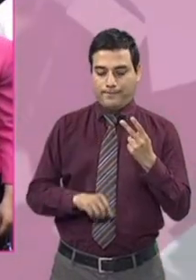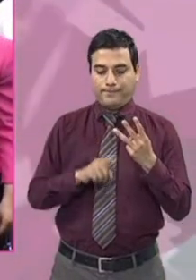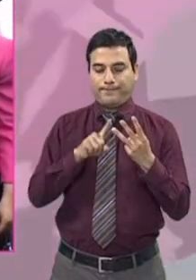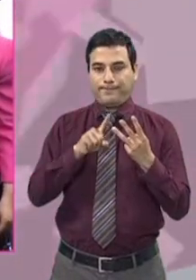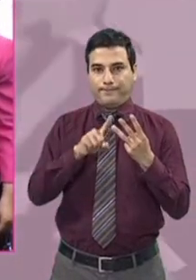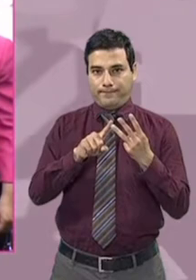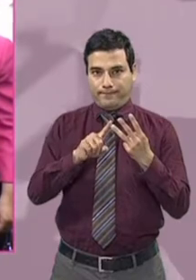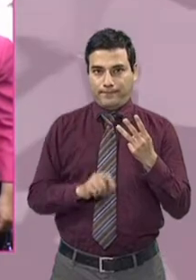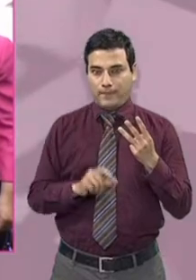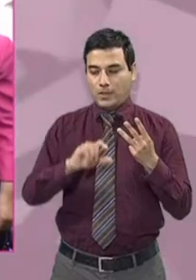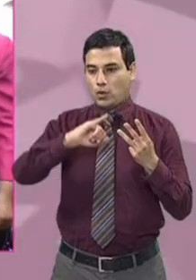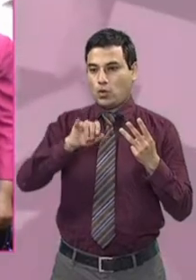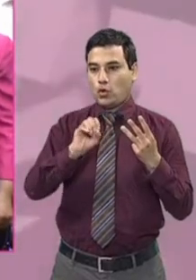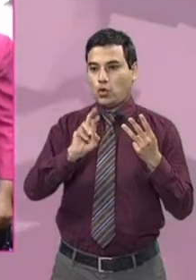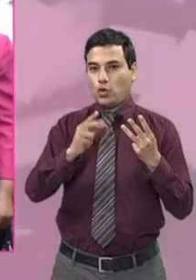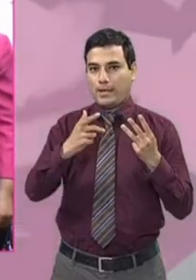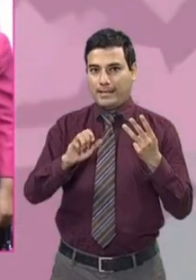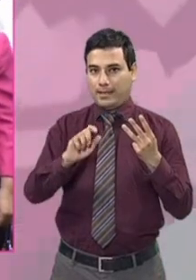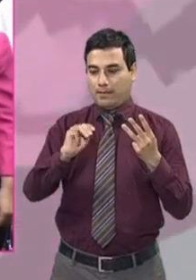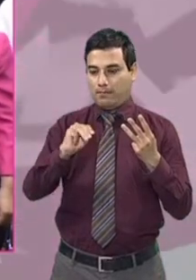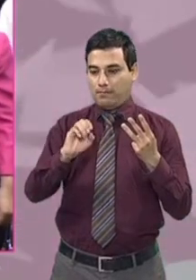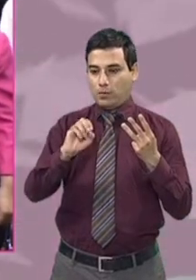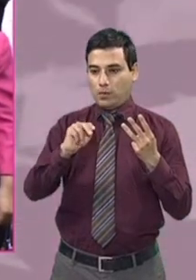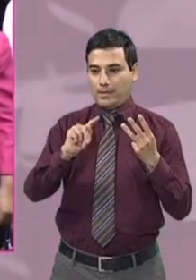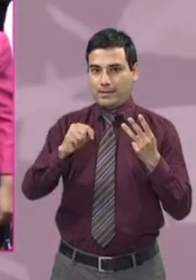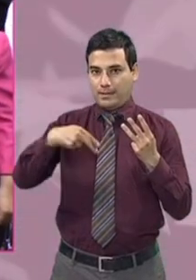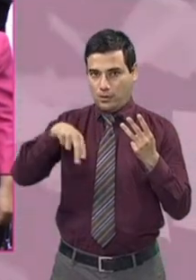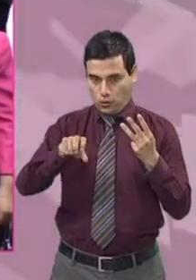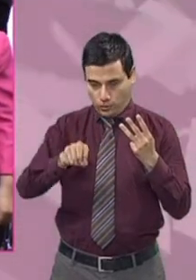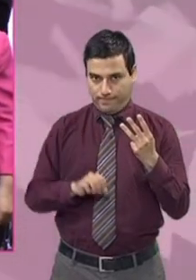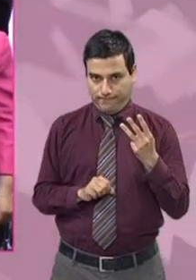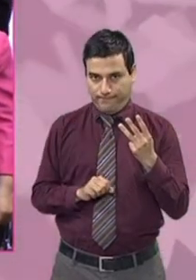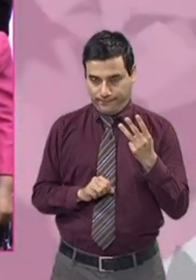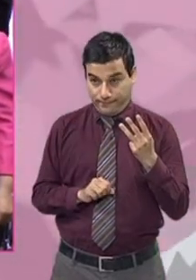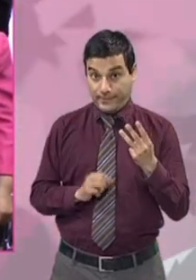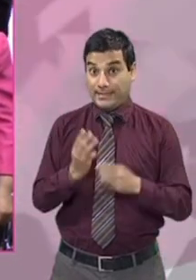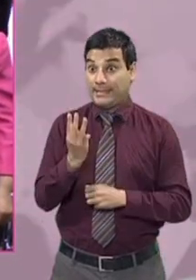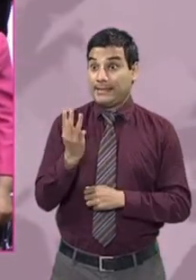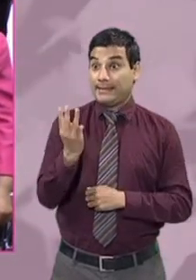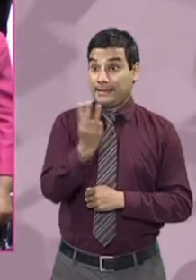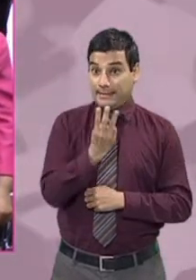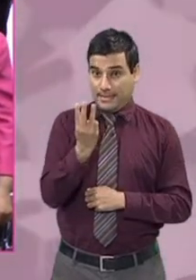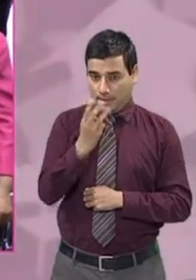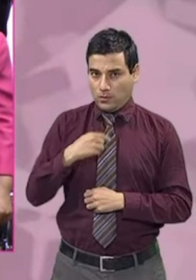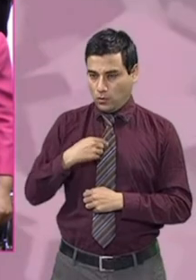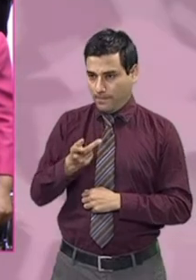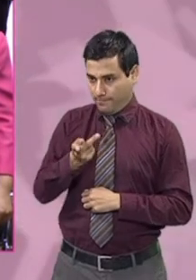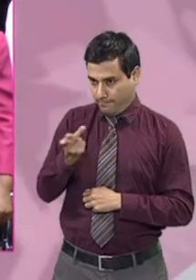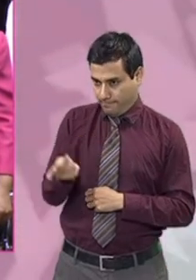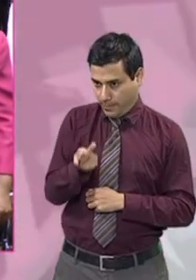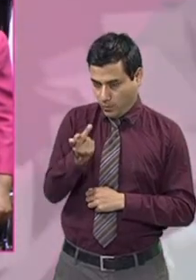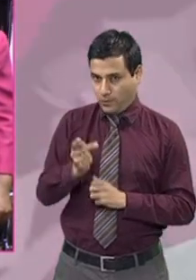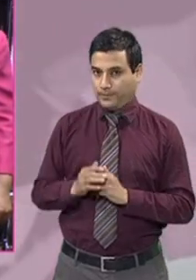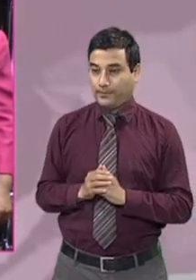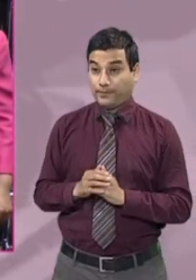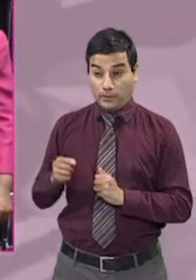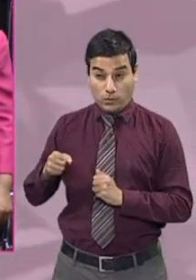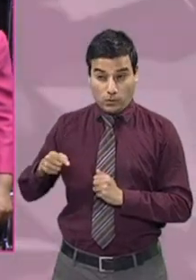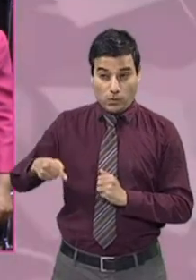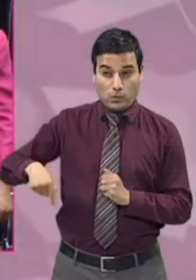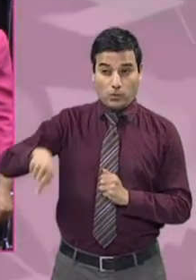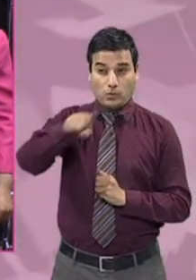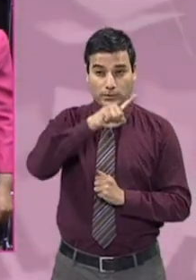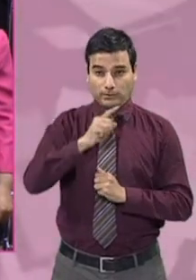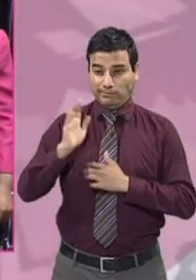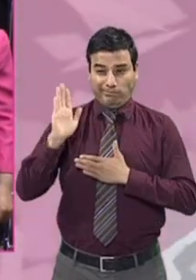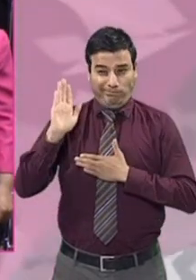ciudadano Jorge Montaño Ventura, a los tres pregunto, ¿protestan ustedes guardar y